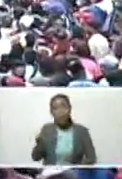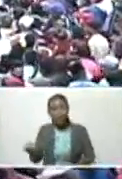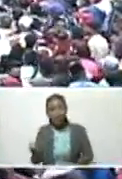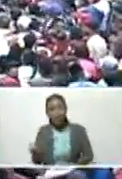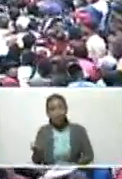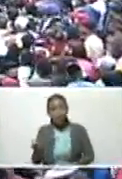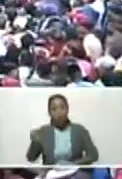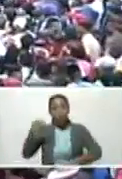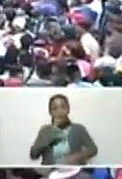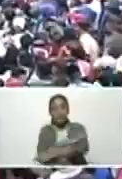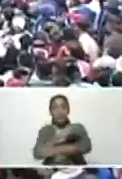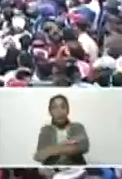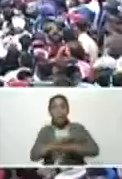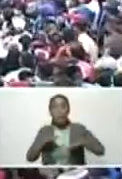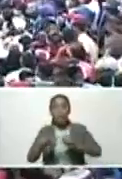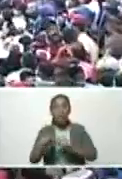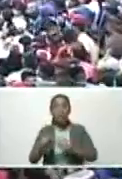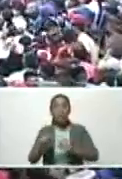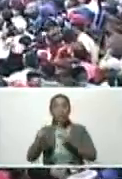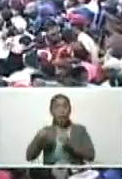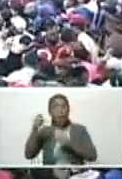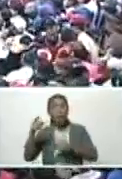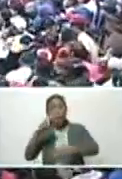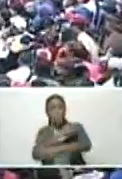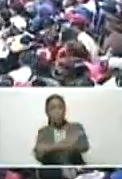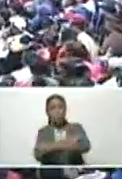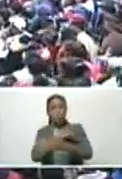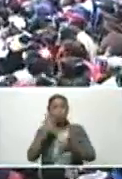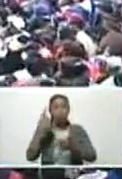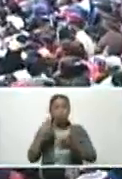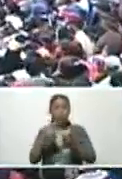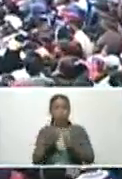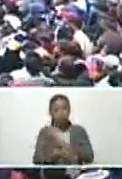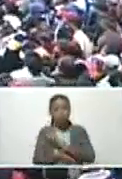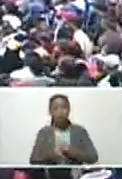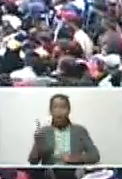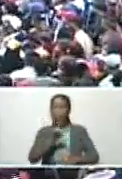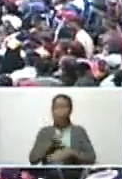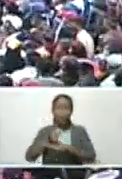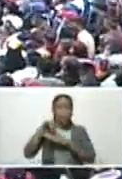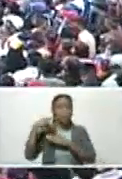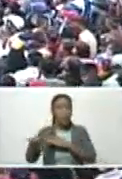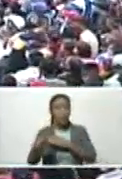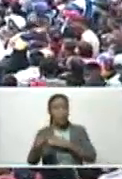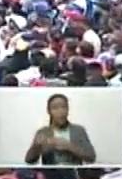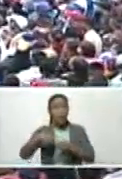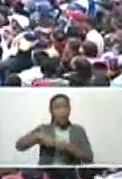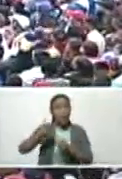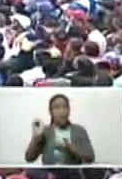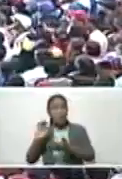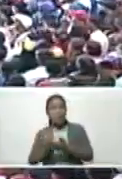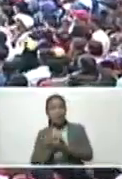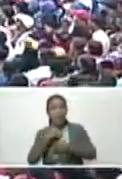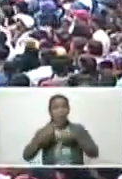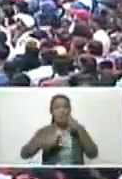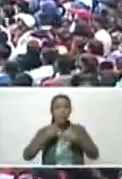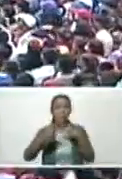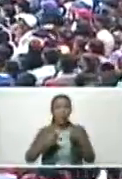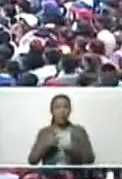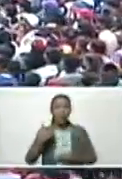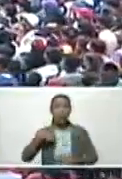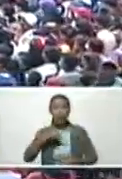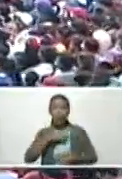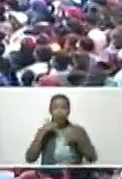imperialista, de las manipulaciones de la derecha. No se dejen despolitizar. Nosotros